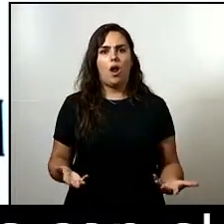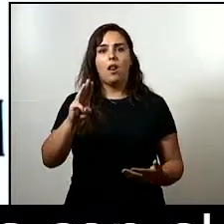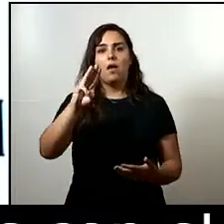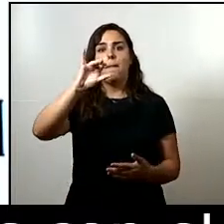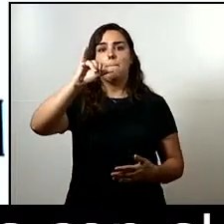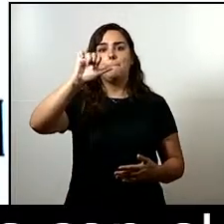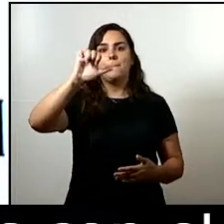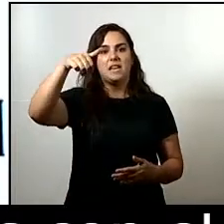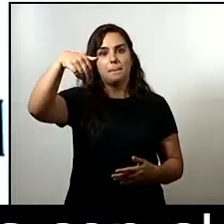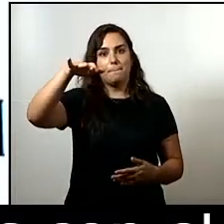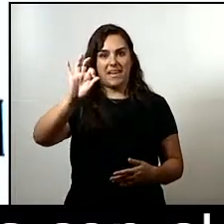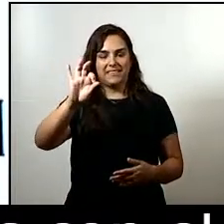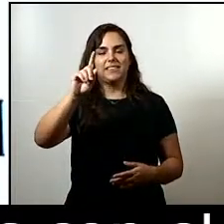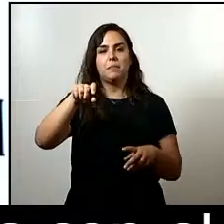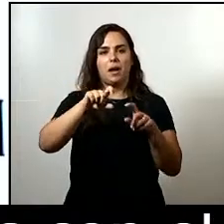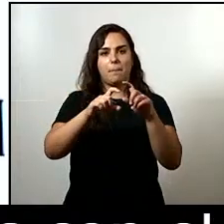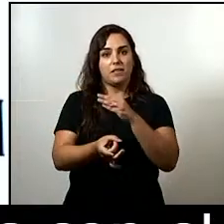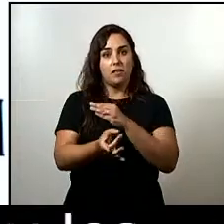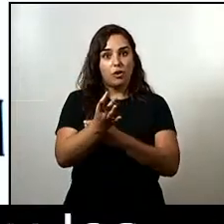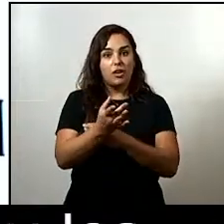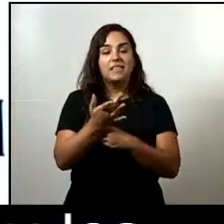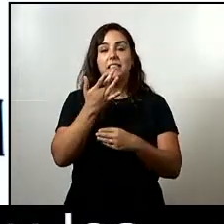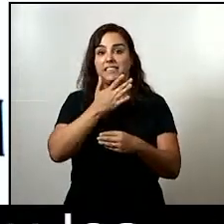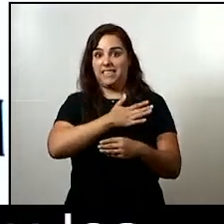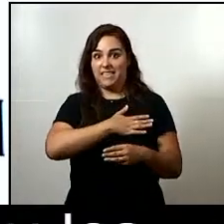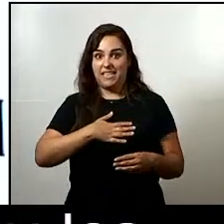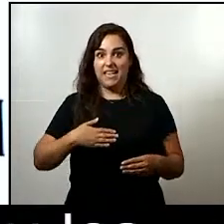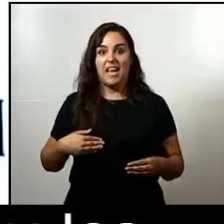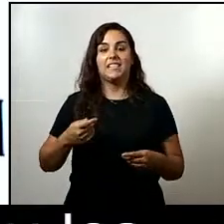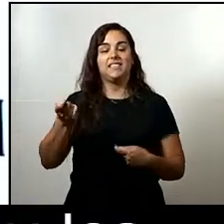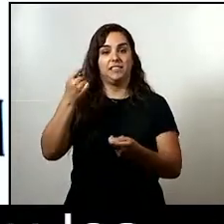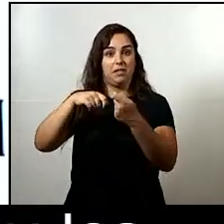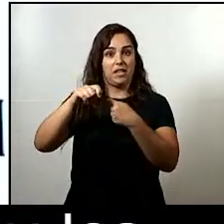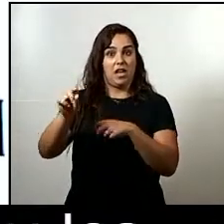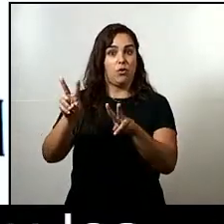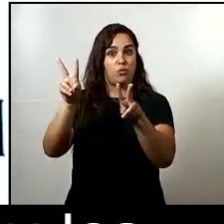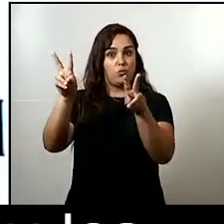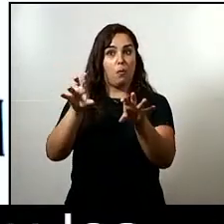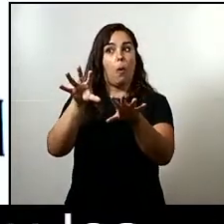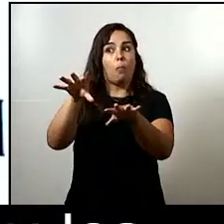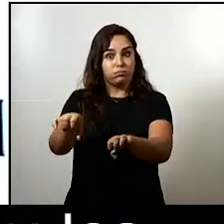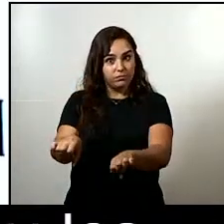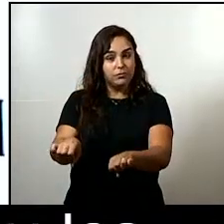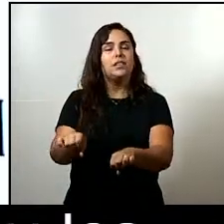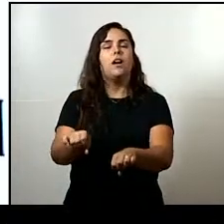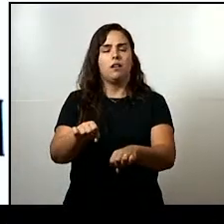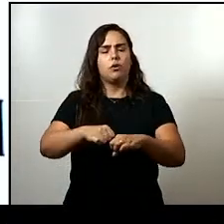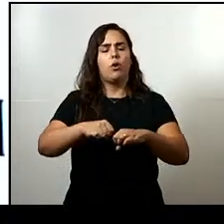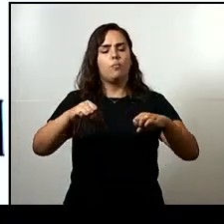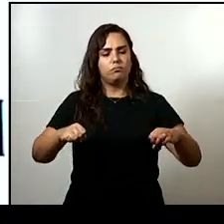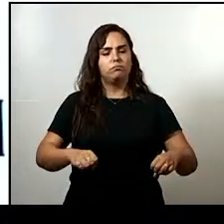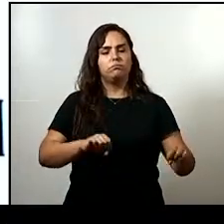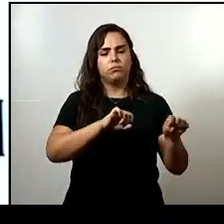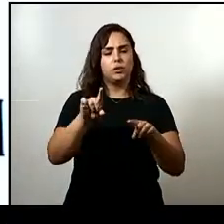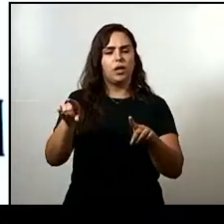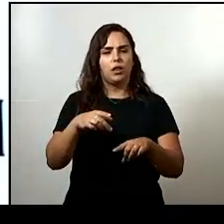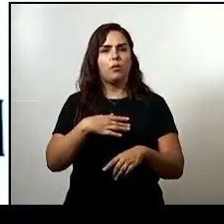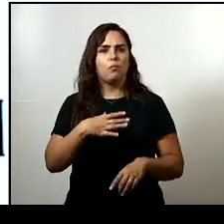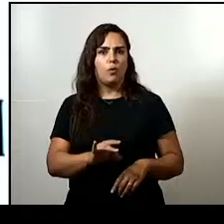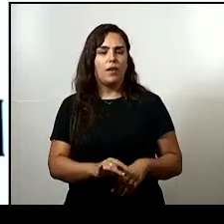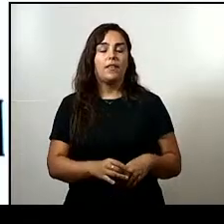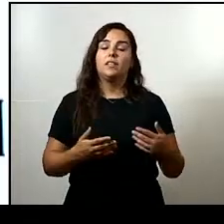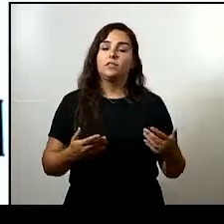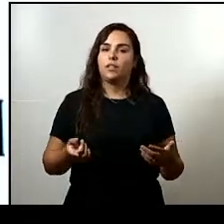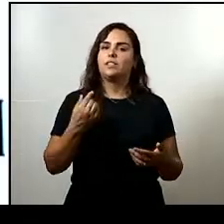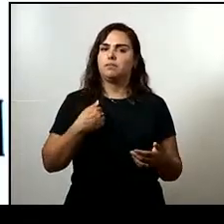los emprendedores que se lancen a la conquista de nuevos mercados sean capaces de consolidar las exportaciones y que